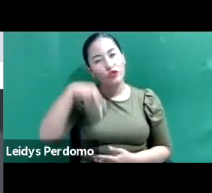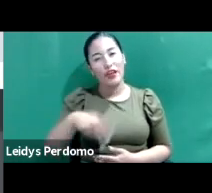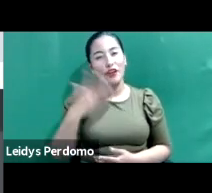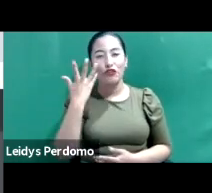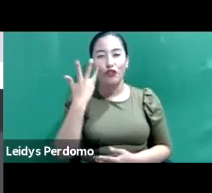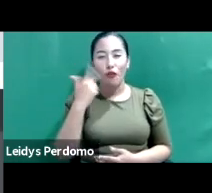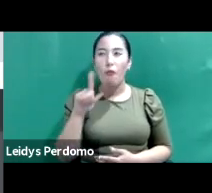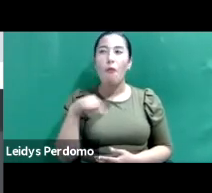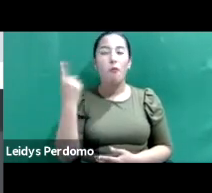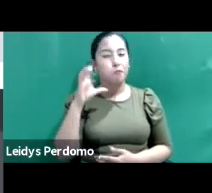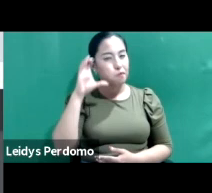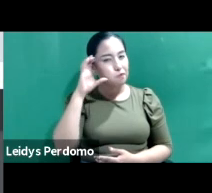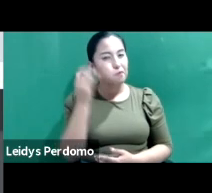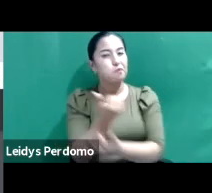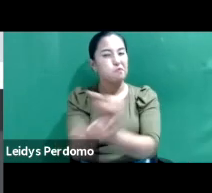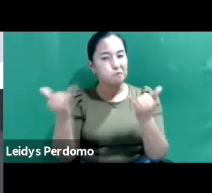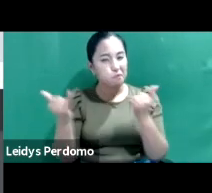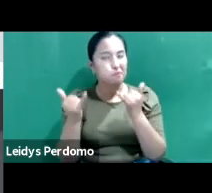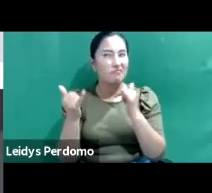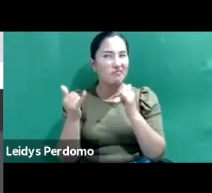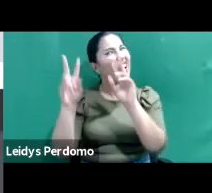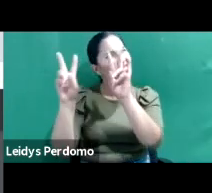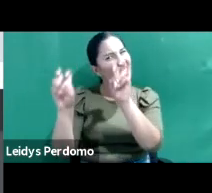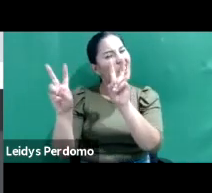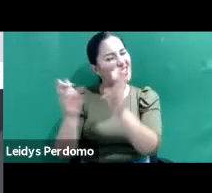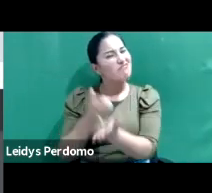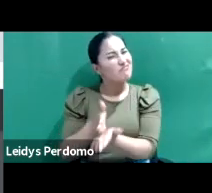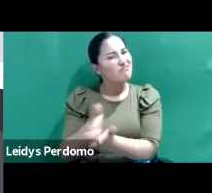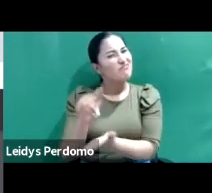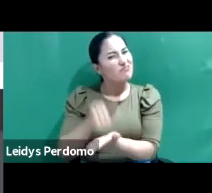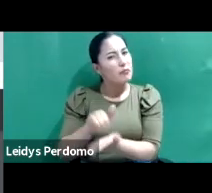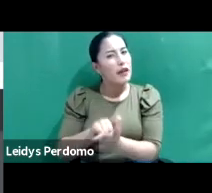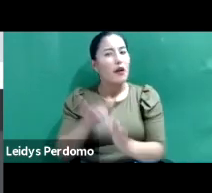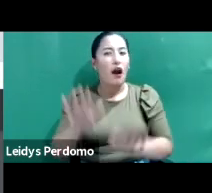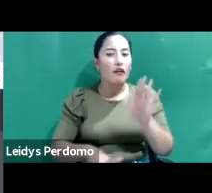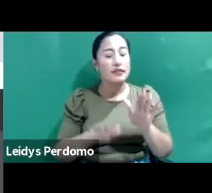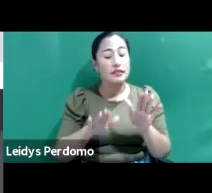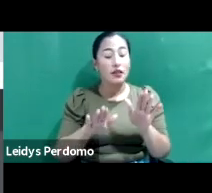se hablara naturalmente de esto, pero a veces perdemos como el norte y el sentido y lo